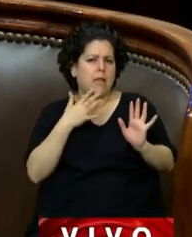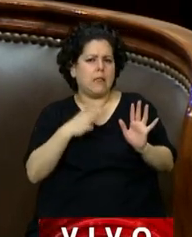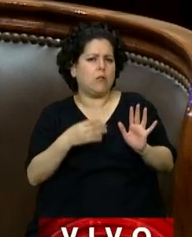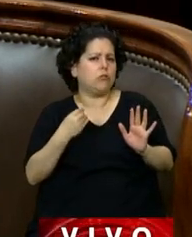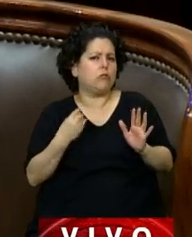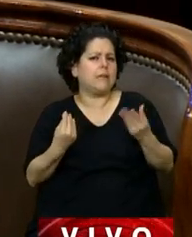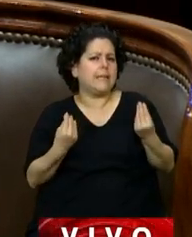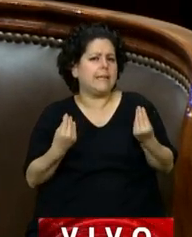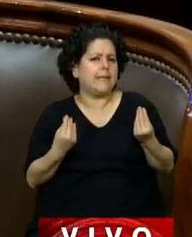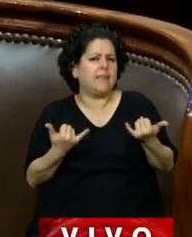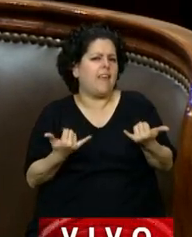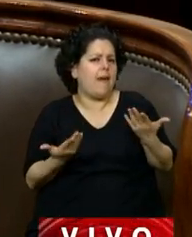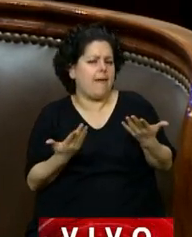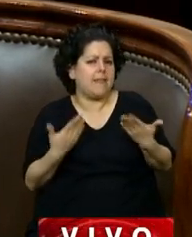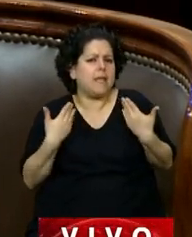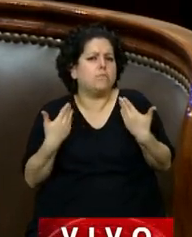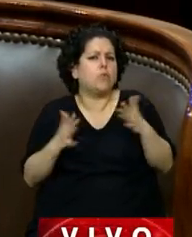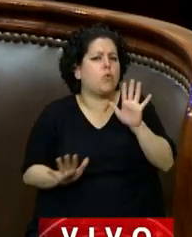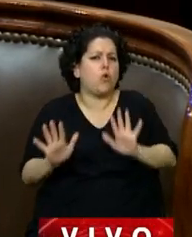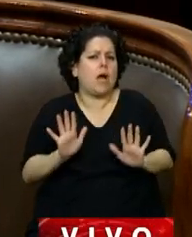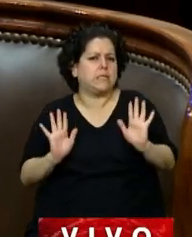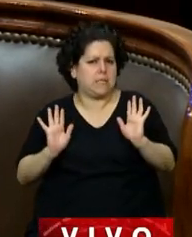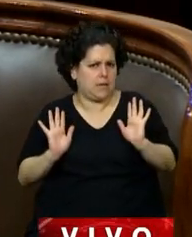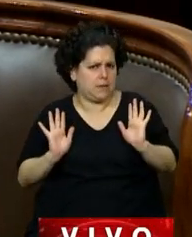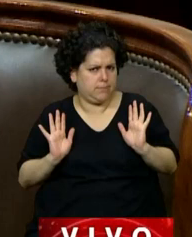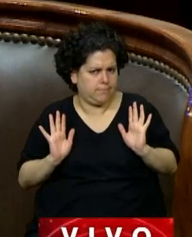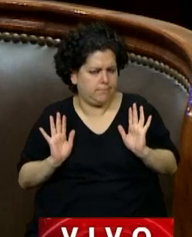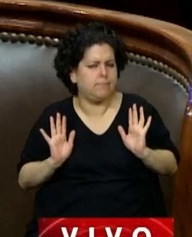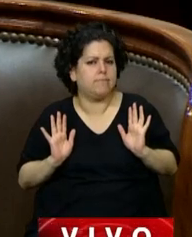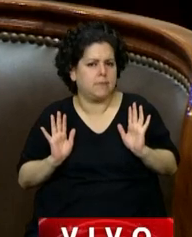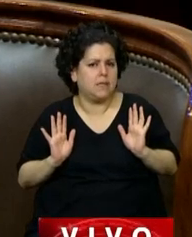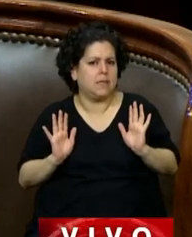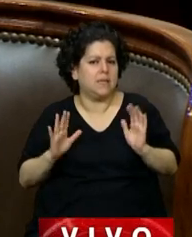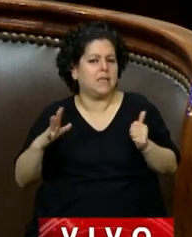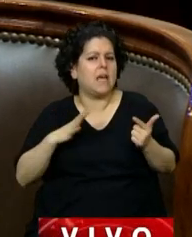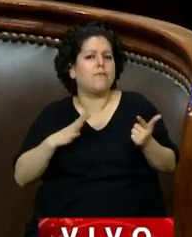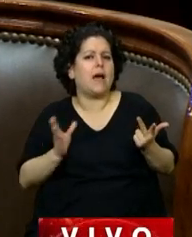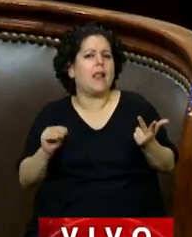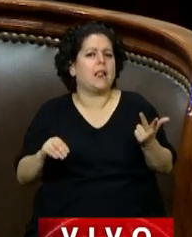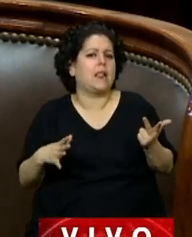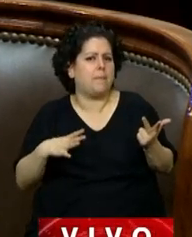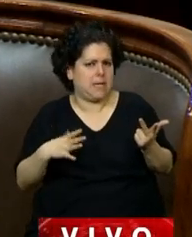qué es lo que se pudo hacer que es lo que queda